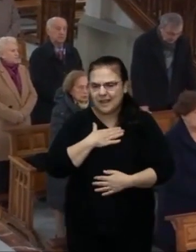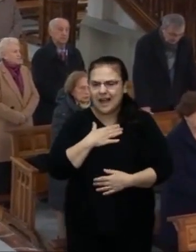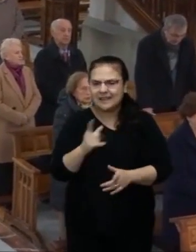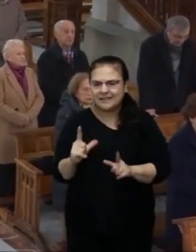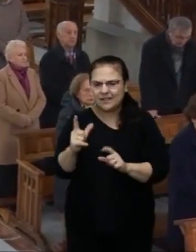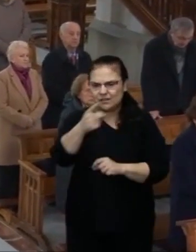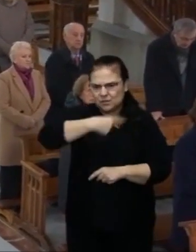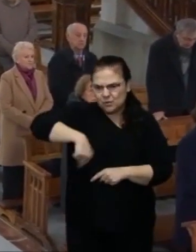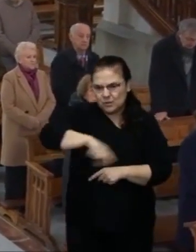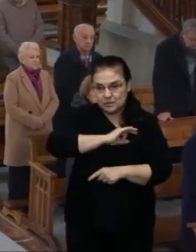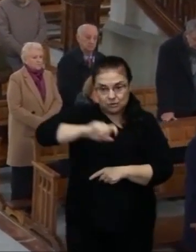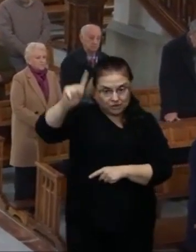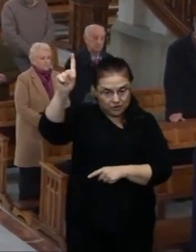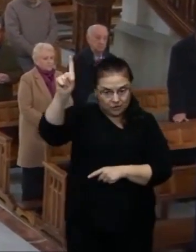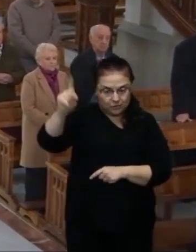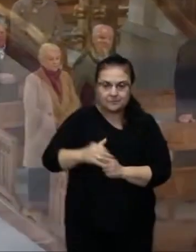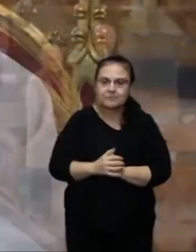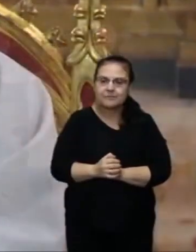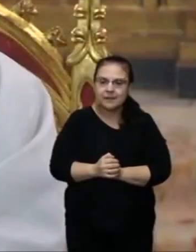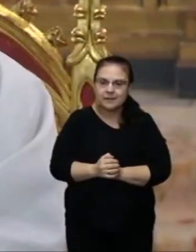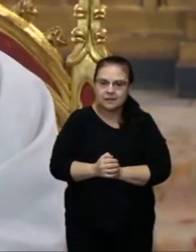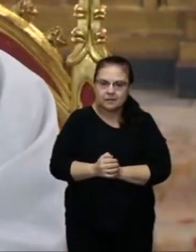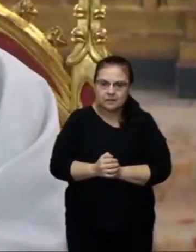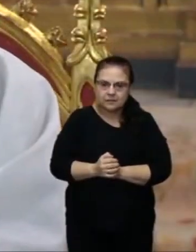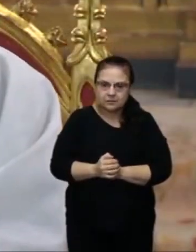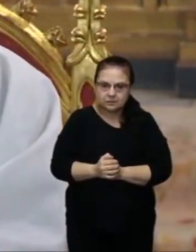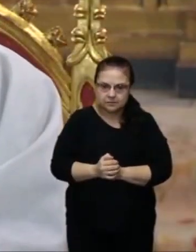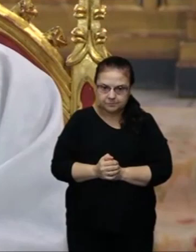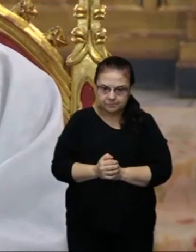mí ante Dios nuestro Señor.